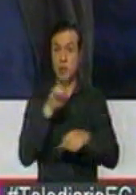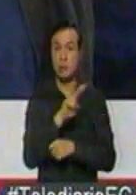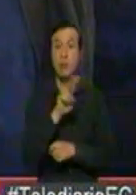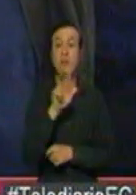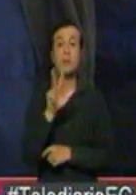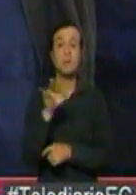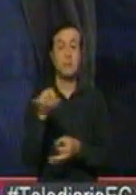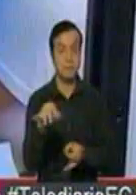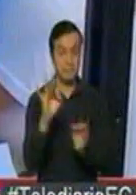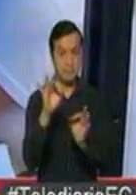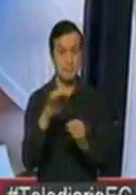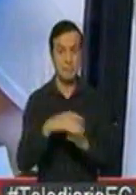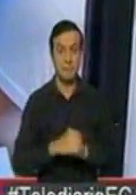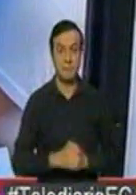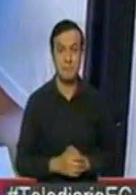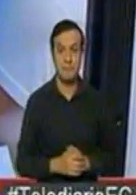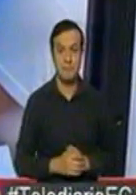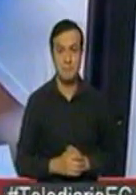de febrero.